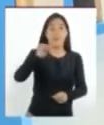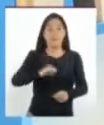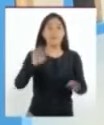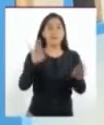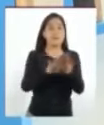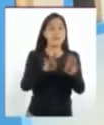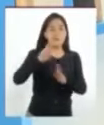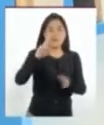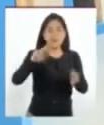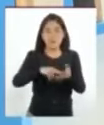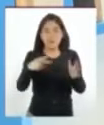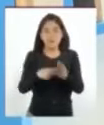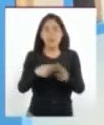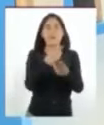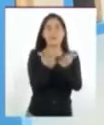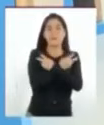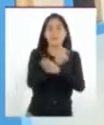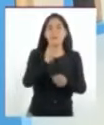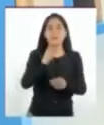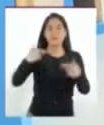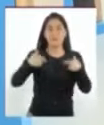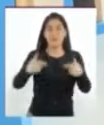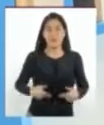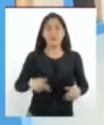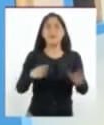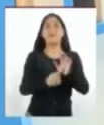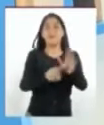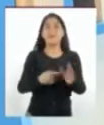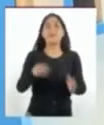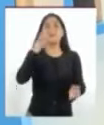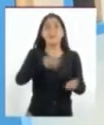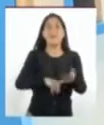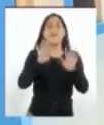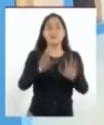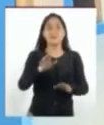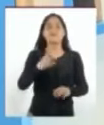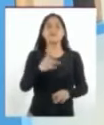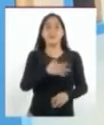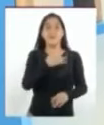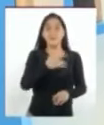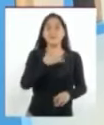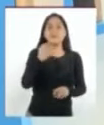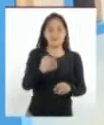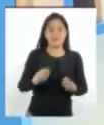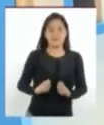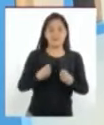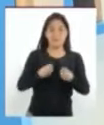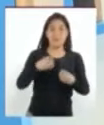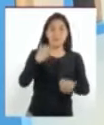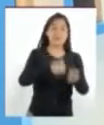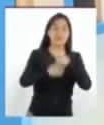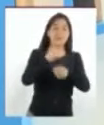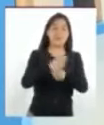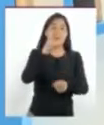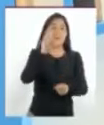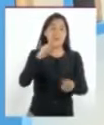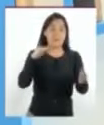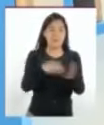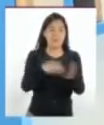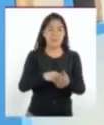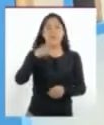encontrado huesos humanos que demuestran que el hombre ya estaba viviendo en el norte de América hace 30,000 años,